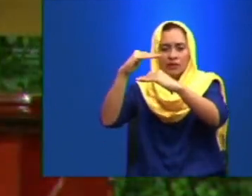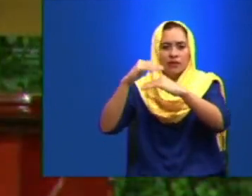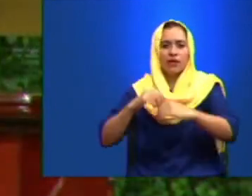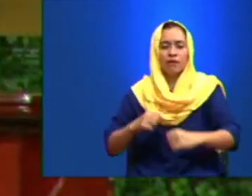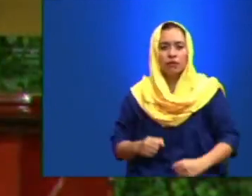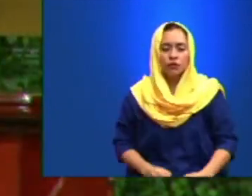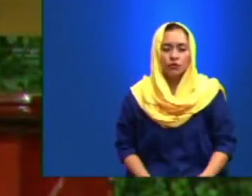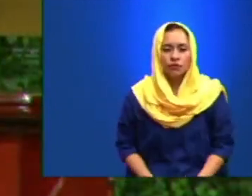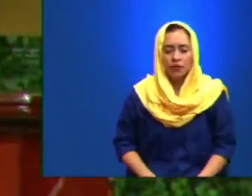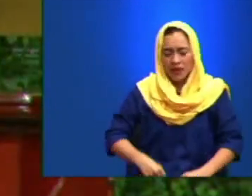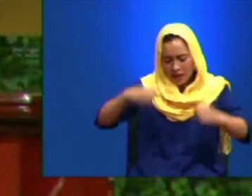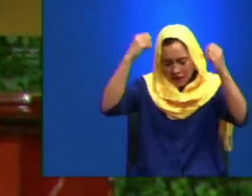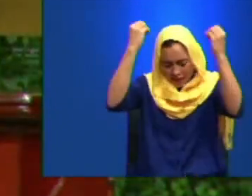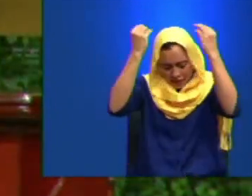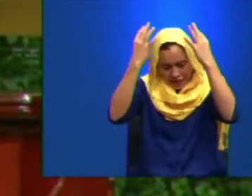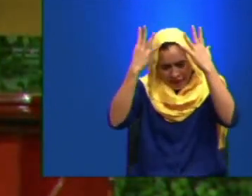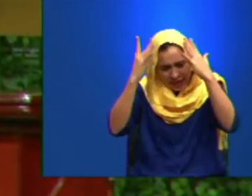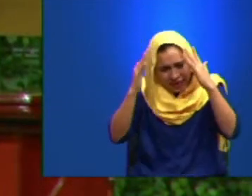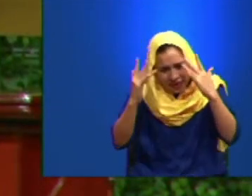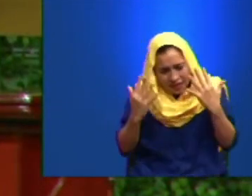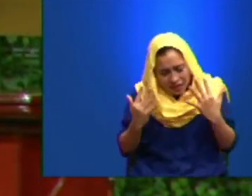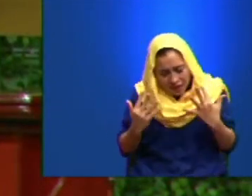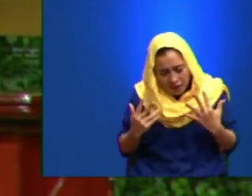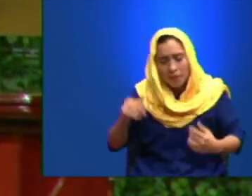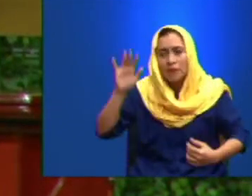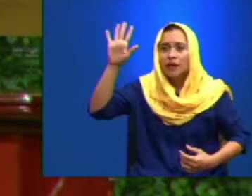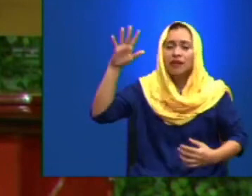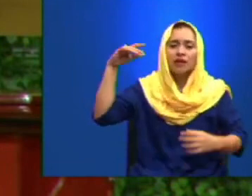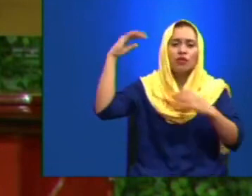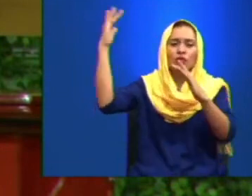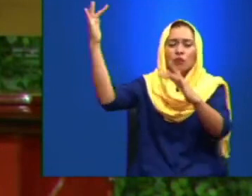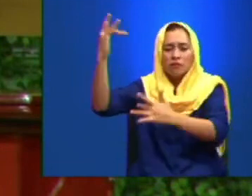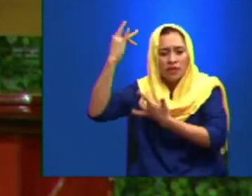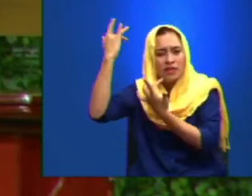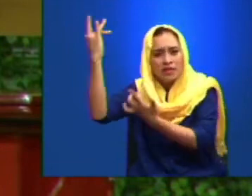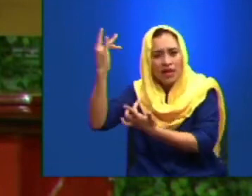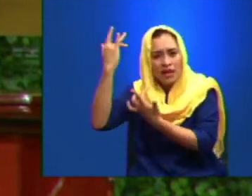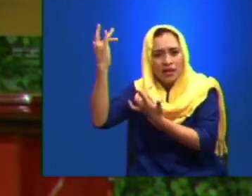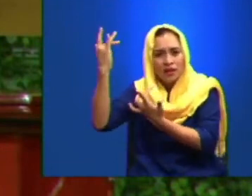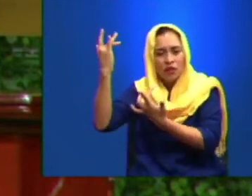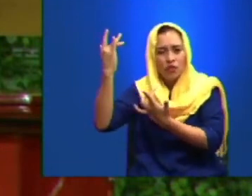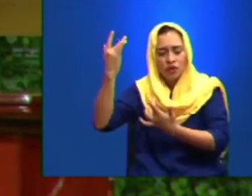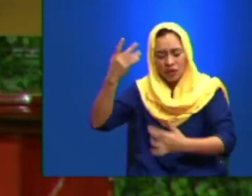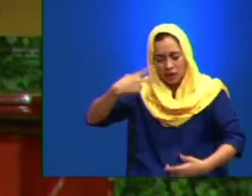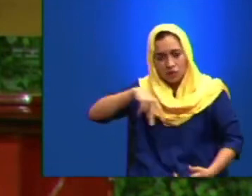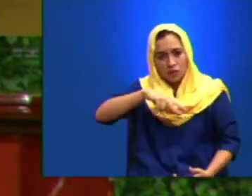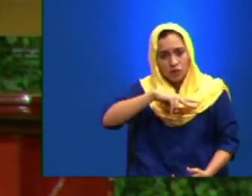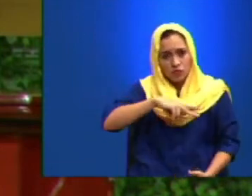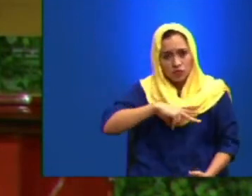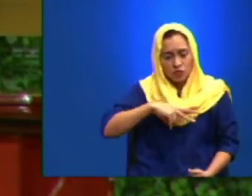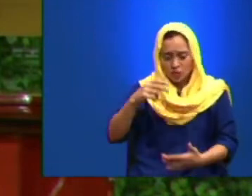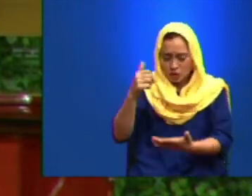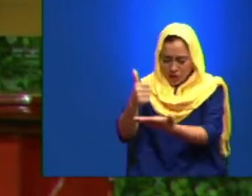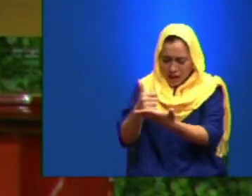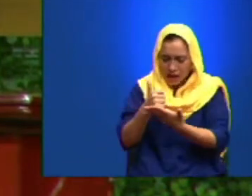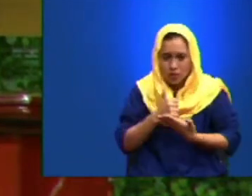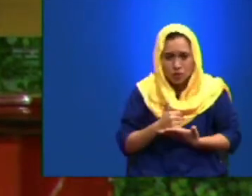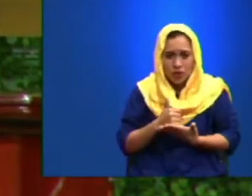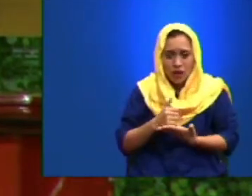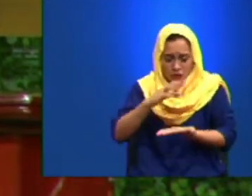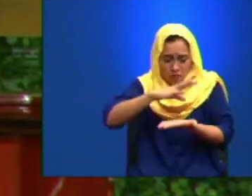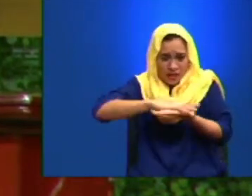ayúdanos derrama de tu misericordia sobre nosotros señor ayúdanos a despojarnos del peso del pecado que tan